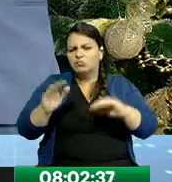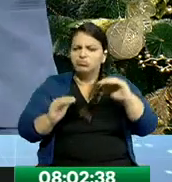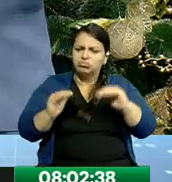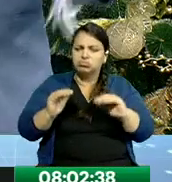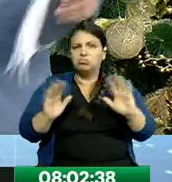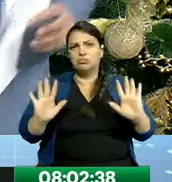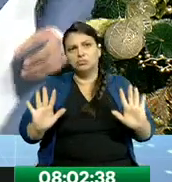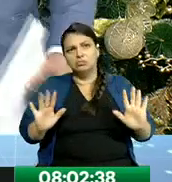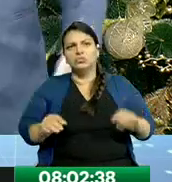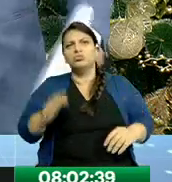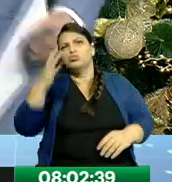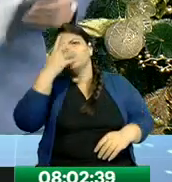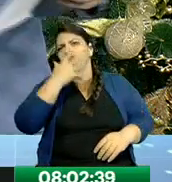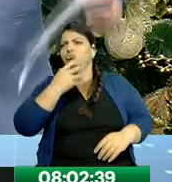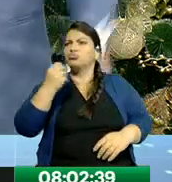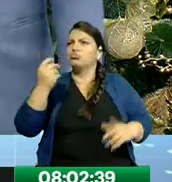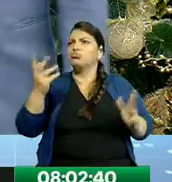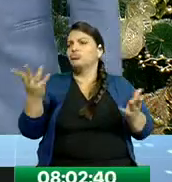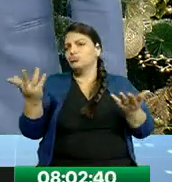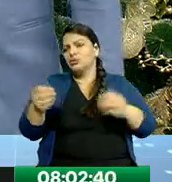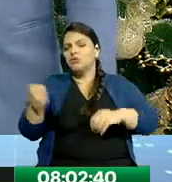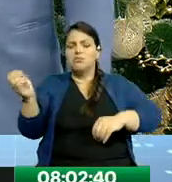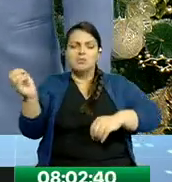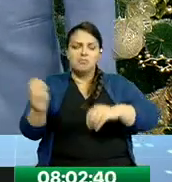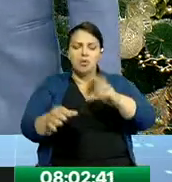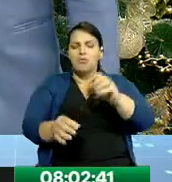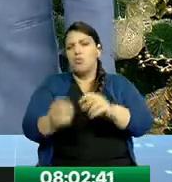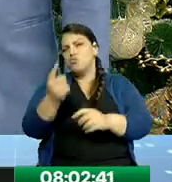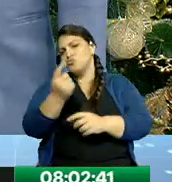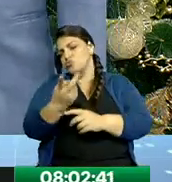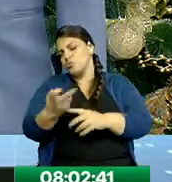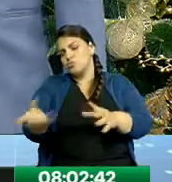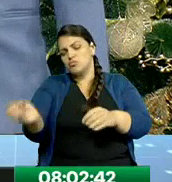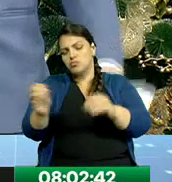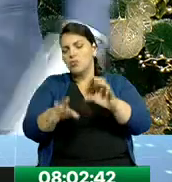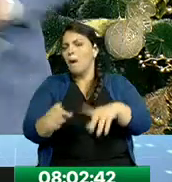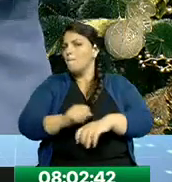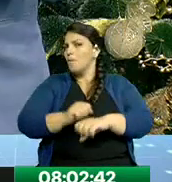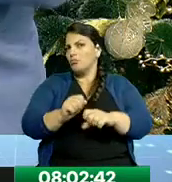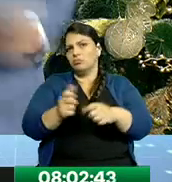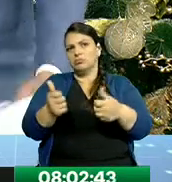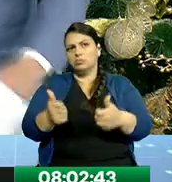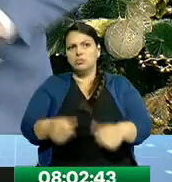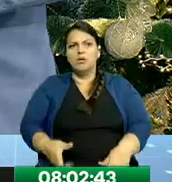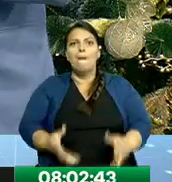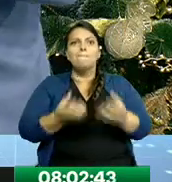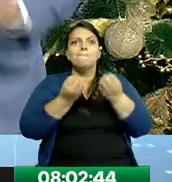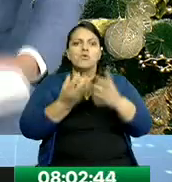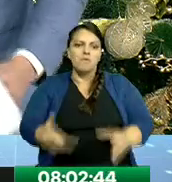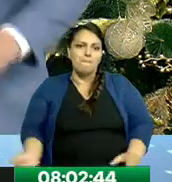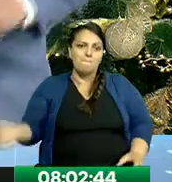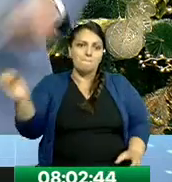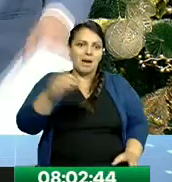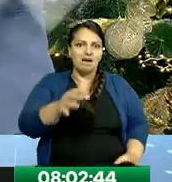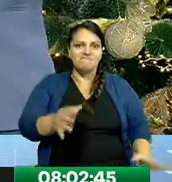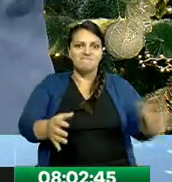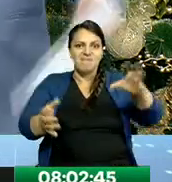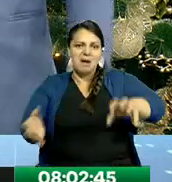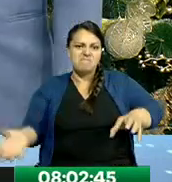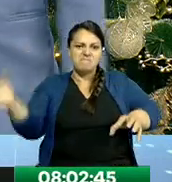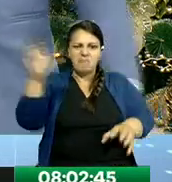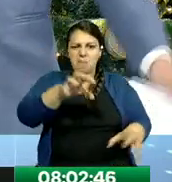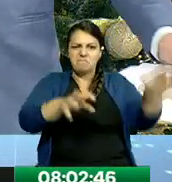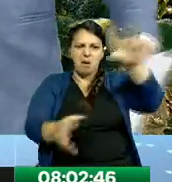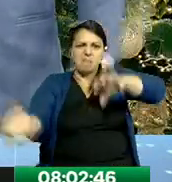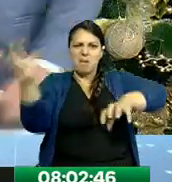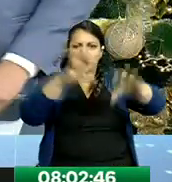Hasta y todo ahí. Aquello. Pero se le pasa la mano a los muchachos, se le pasa la mano de verdad y les ponen encima y les ponen claro, más. Claro, es que está prohibido los camaretas,